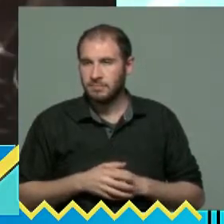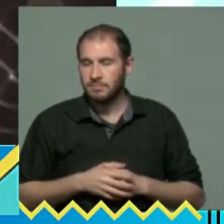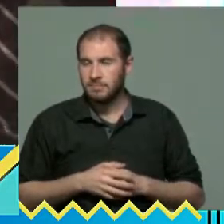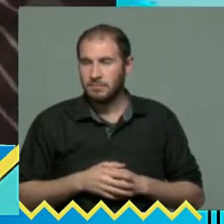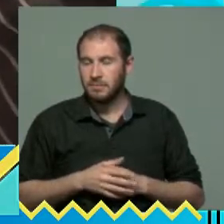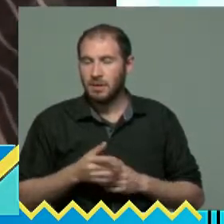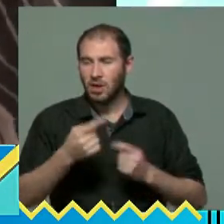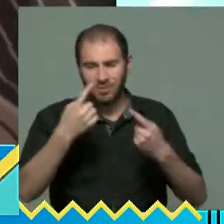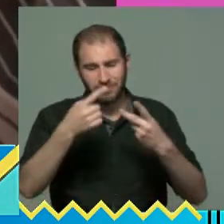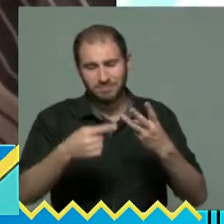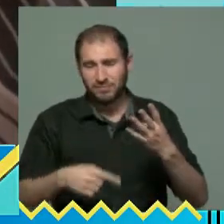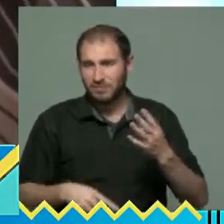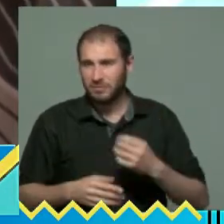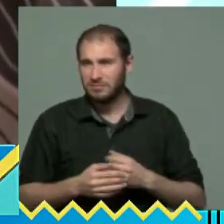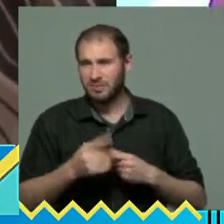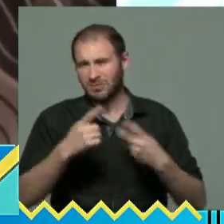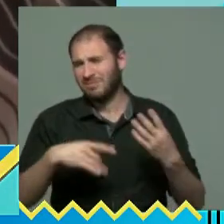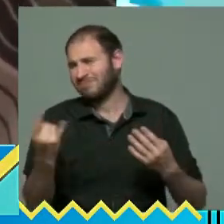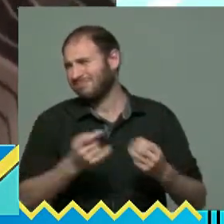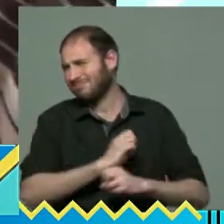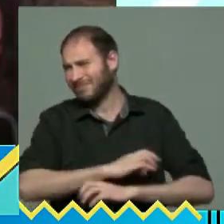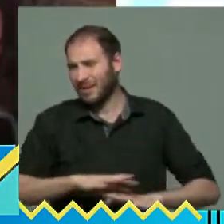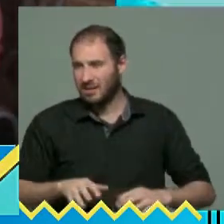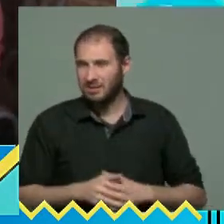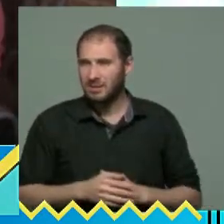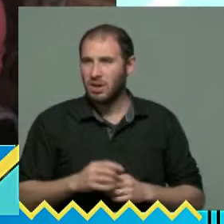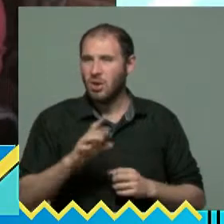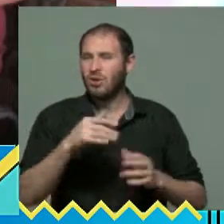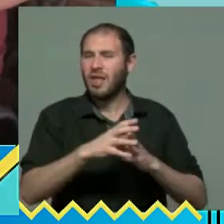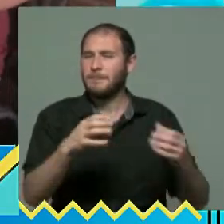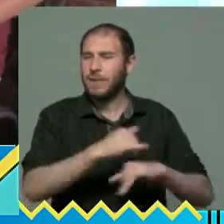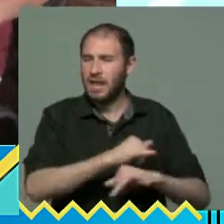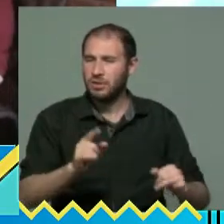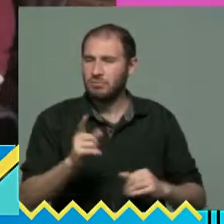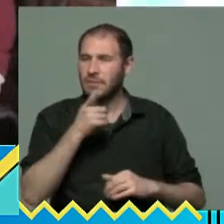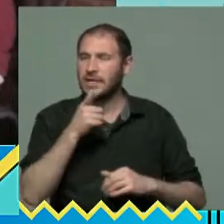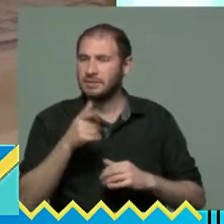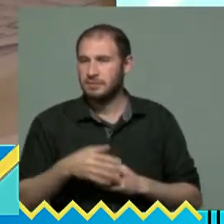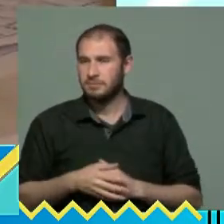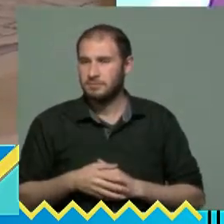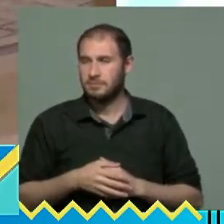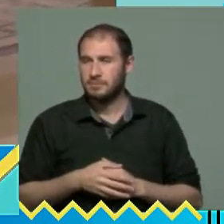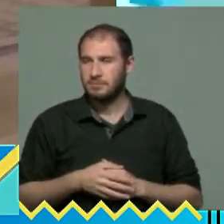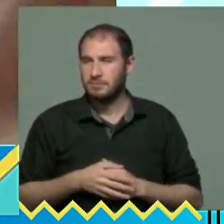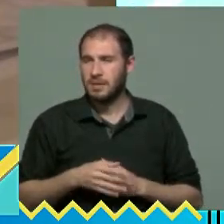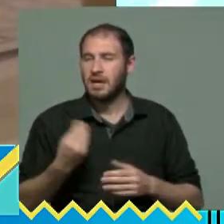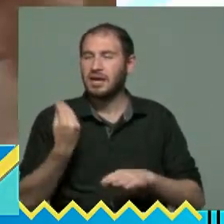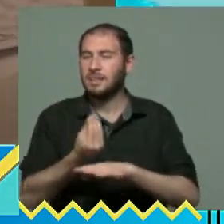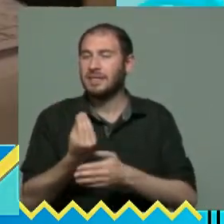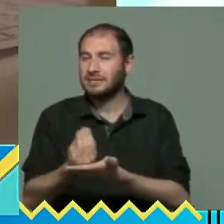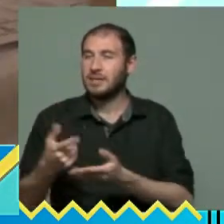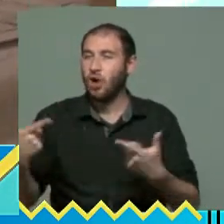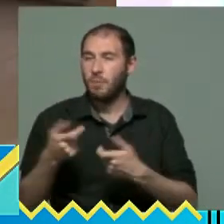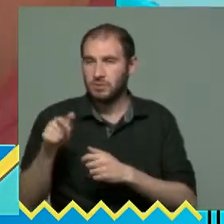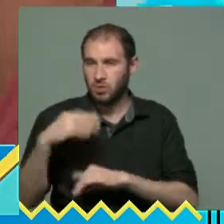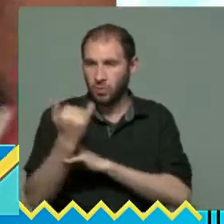se han dicho muchas barbaridades, la verdad que sobre todo, no tanto de los medios, ¿no? Sino me parece que sobre todo de muchos representantes de la